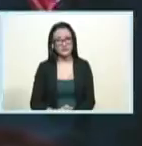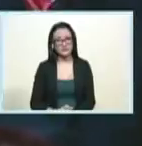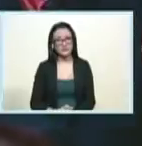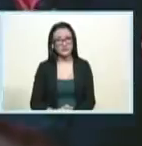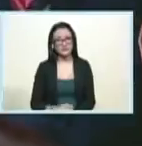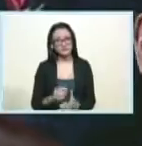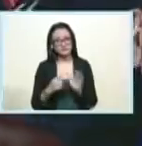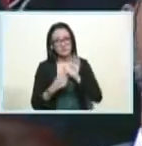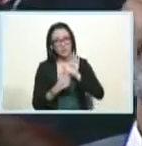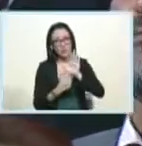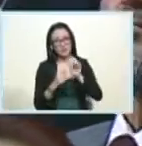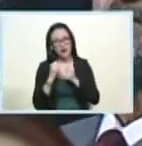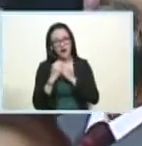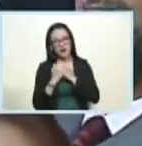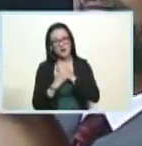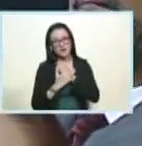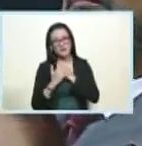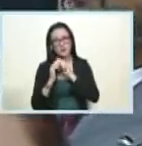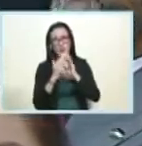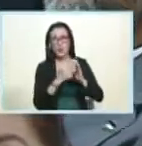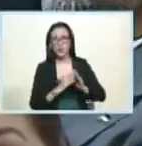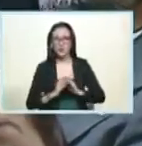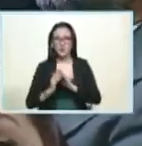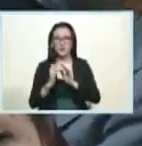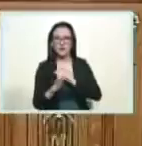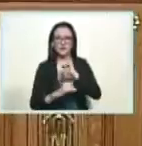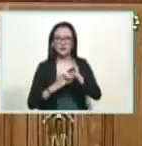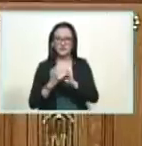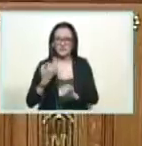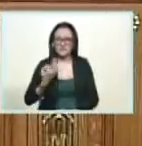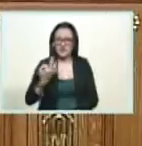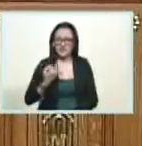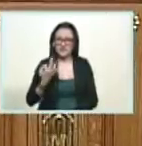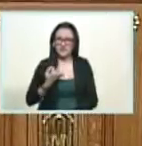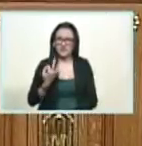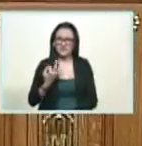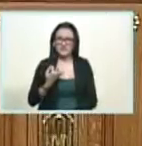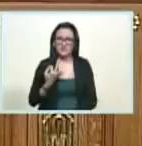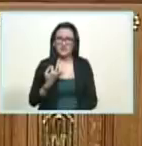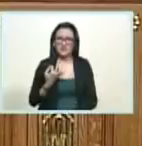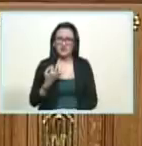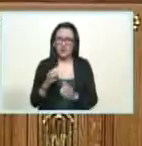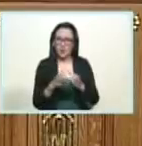Sus muestras de cariño de la comunidad internacional, la verdadera comunidad internacional,